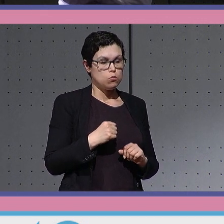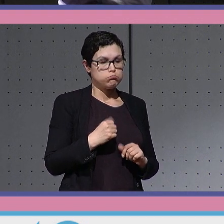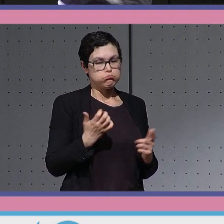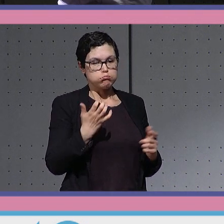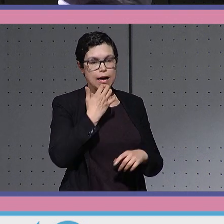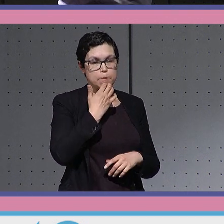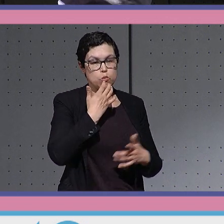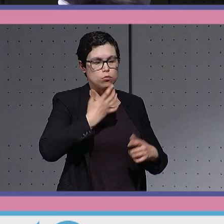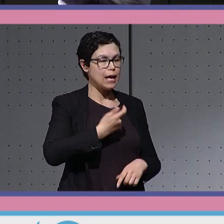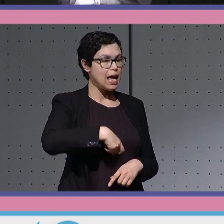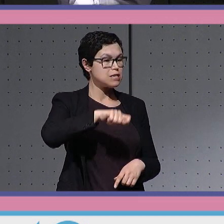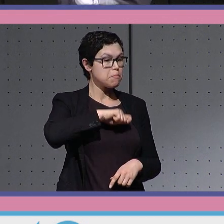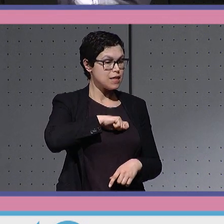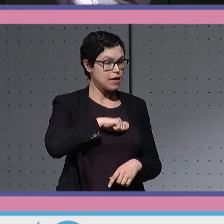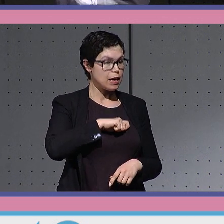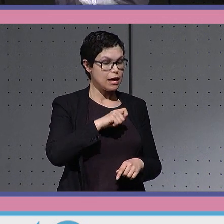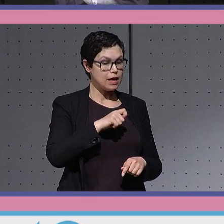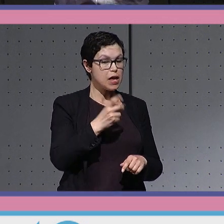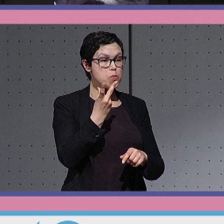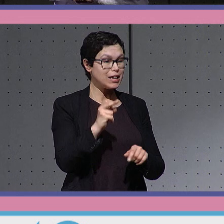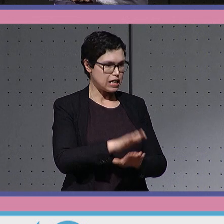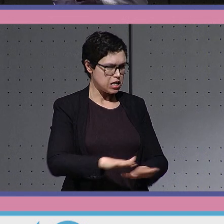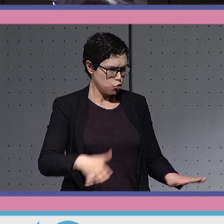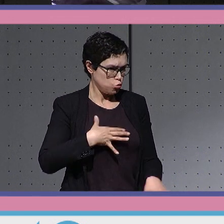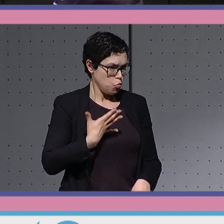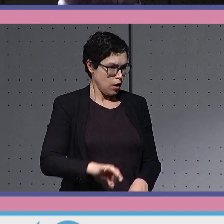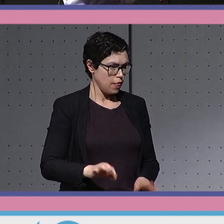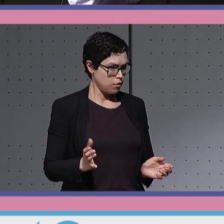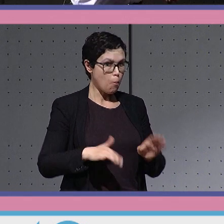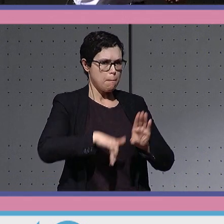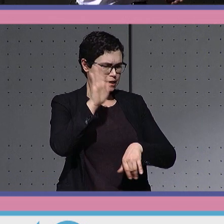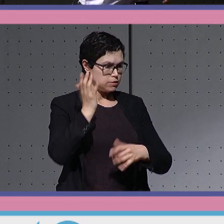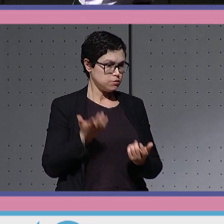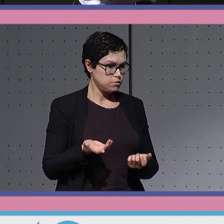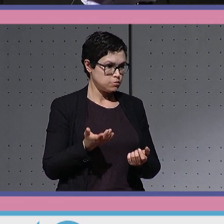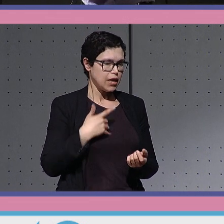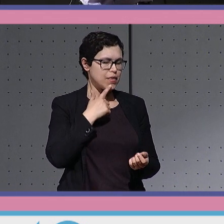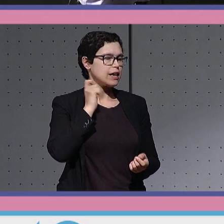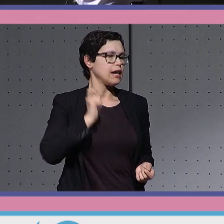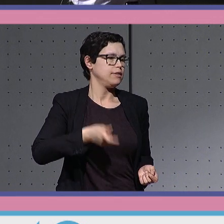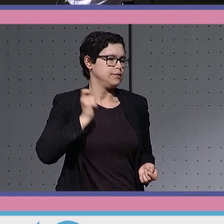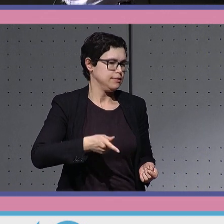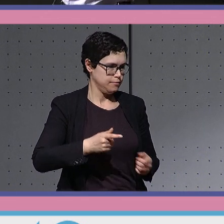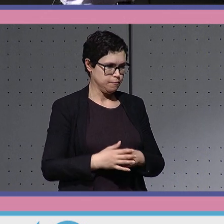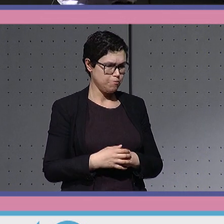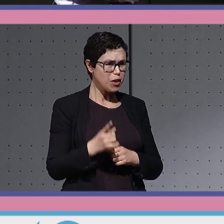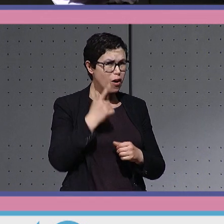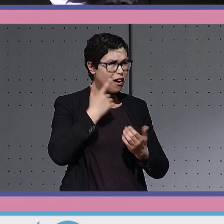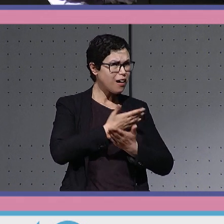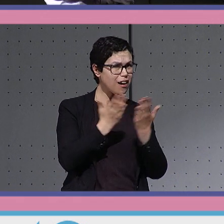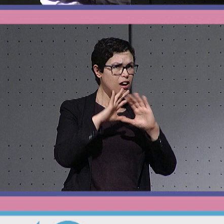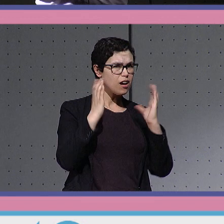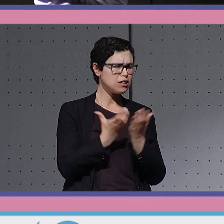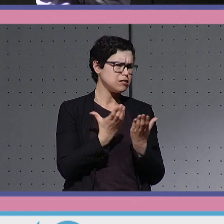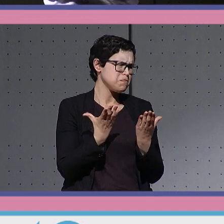yo qué sé, en España más de 20 niños, y que son recurrentes. Pero realmente hay muchísimas. Se han encontrado,